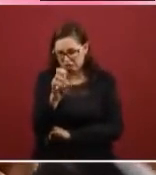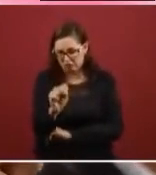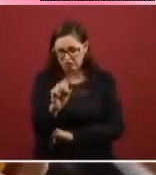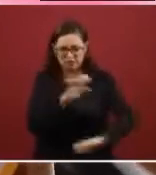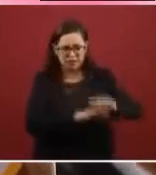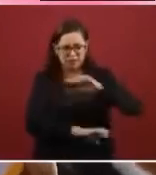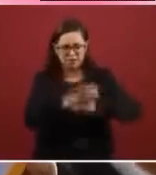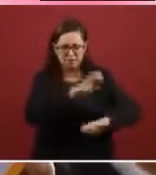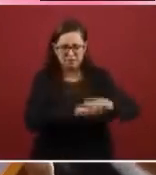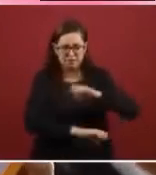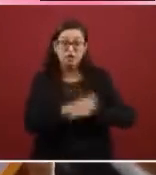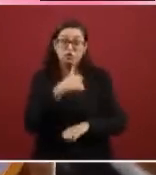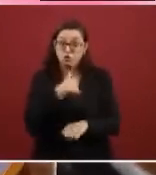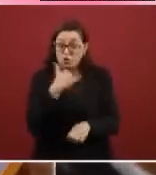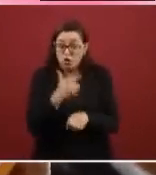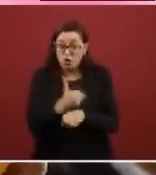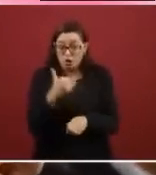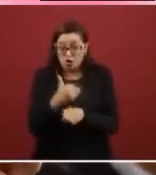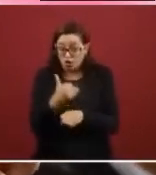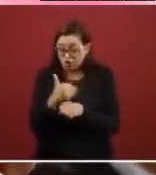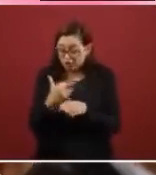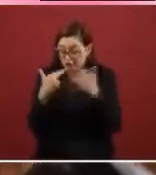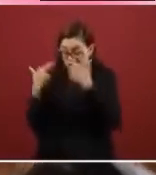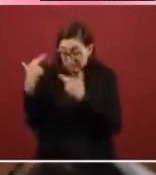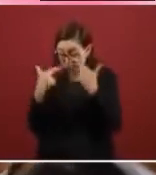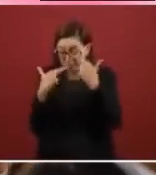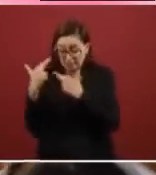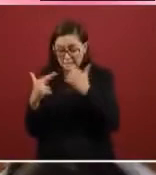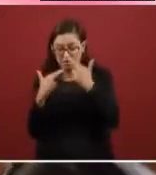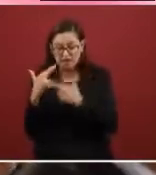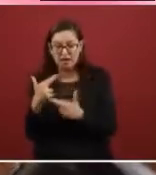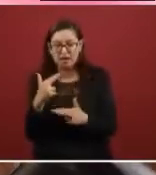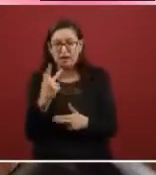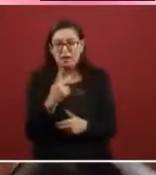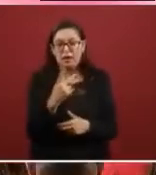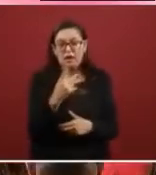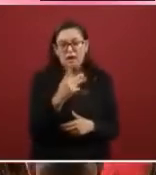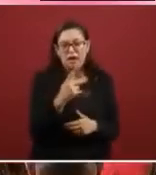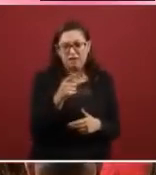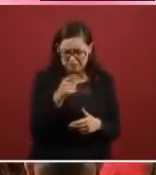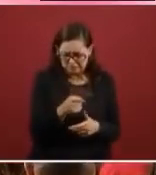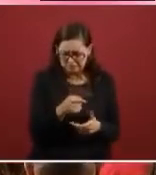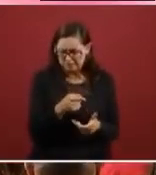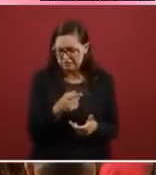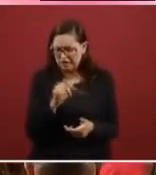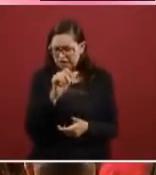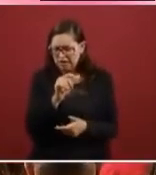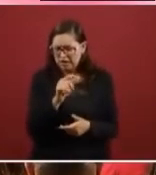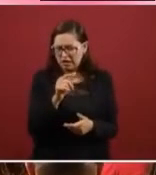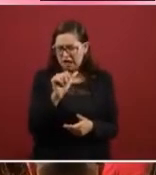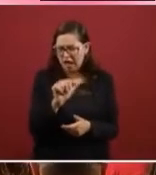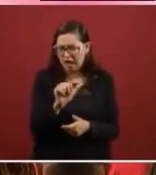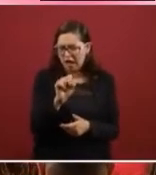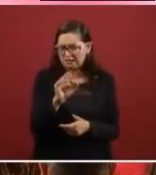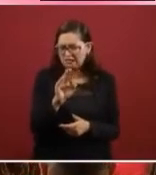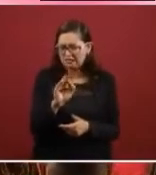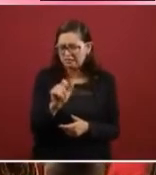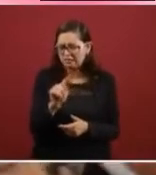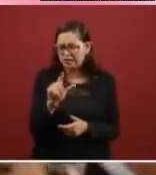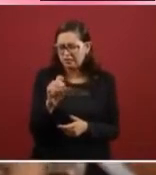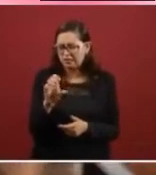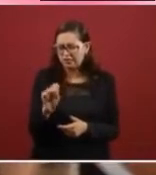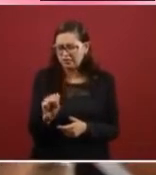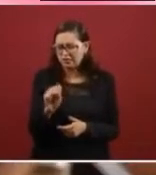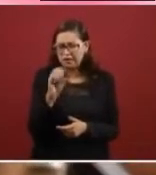busqué ahorita una búsqueda rápida y Asfaltos SADCB. ¿Es correcto esto? Y me gustaría que nos diera